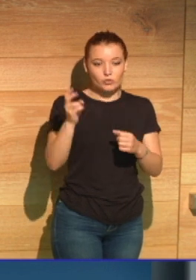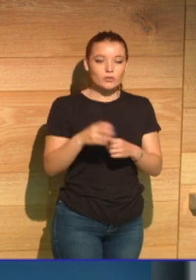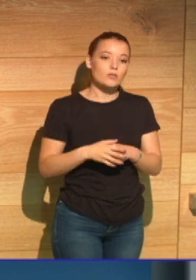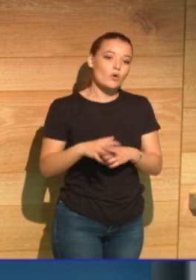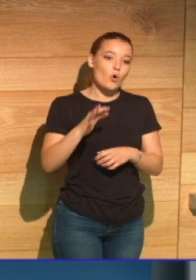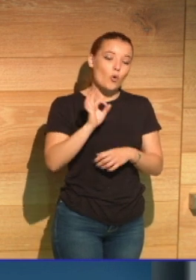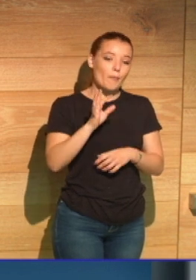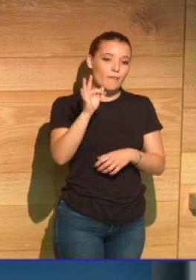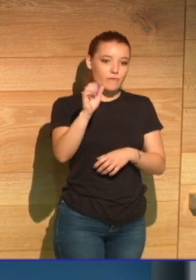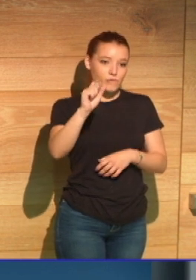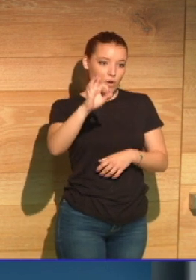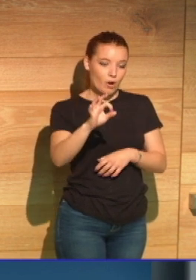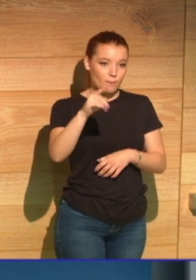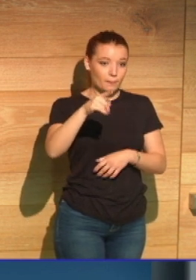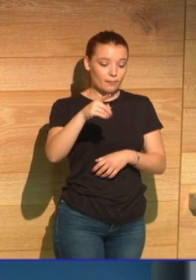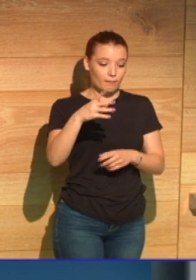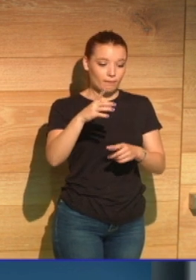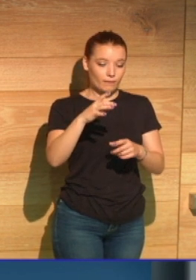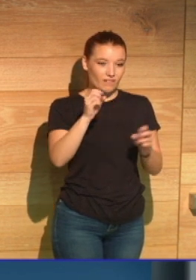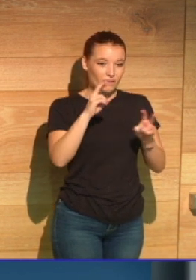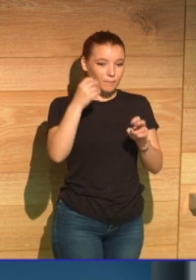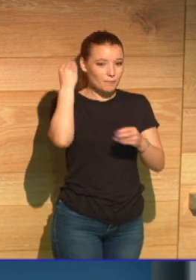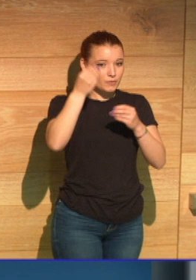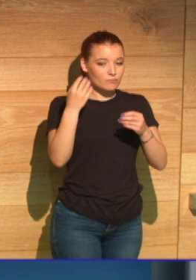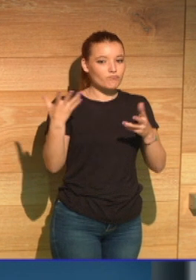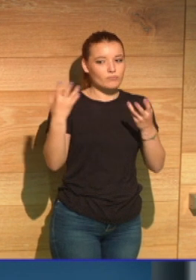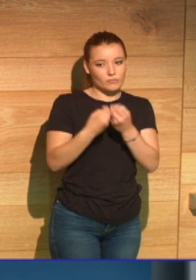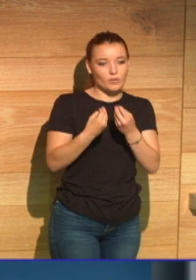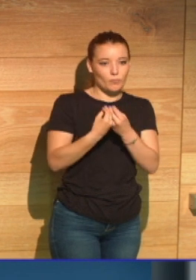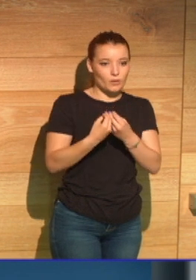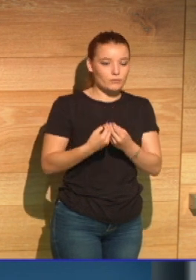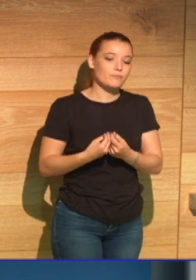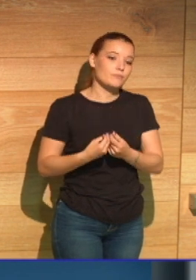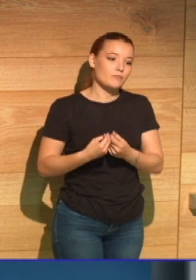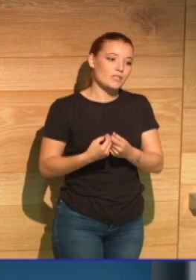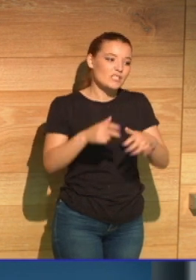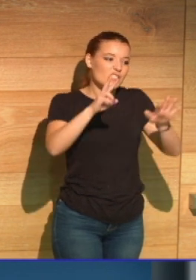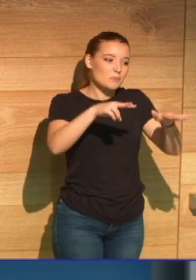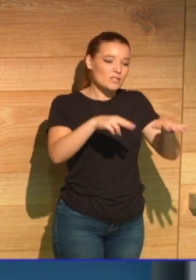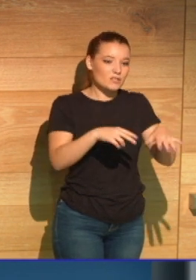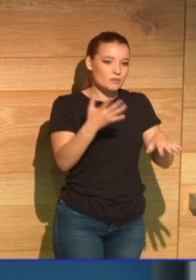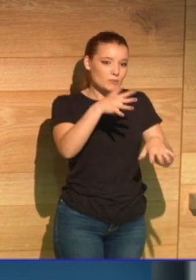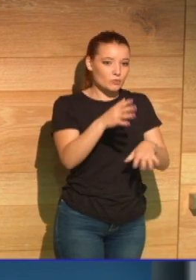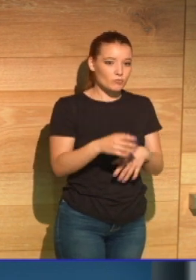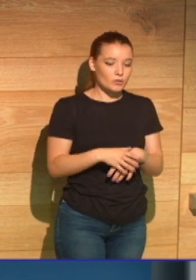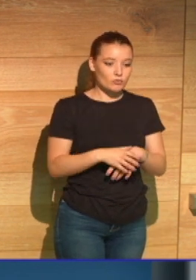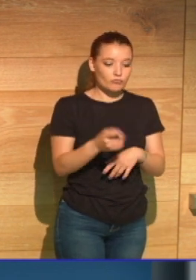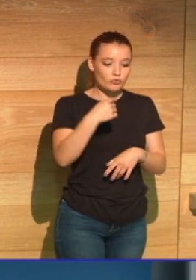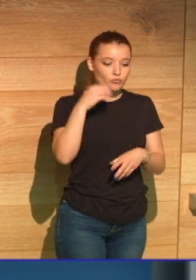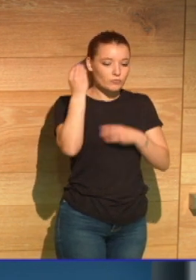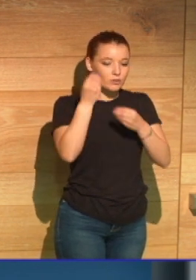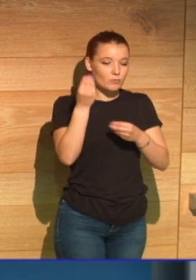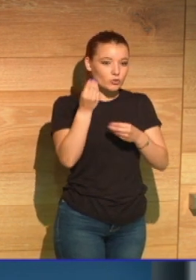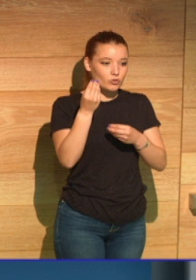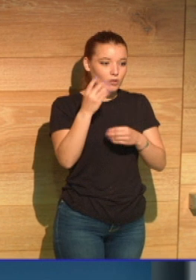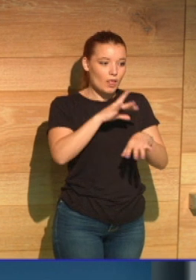FAO, que nos acompañaron en este ejercicio de pensarnos durante más de 6, 7 meses sobre cómo actuar acerca de la